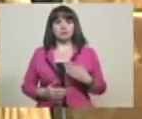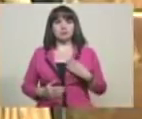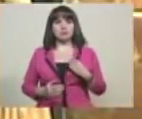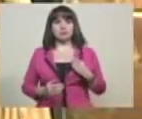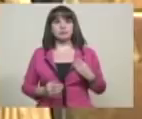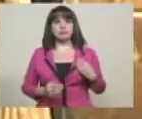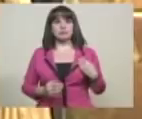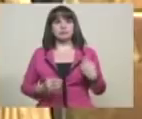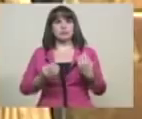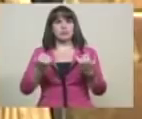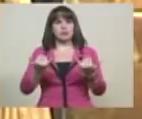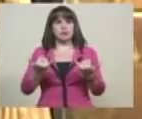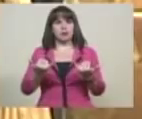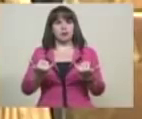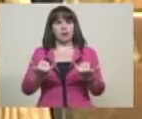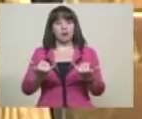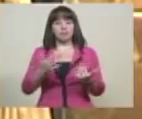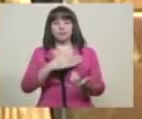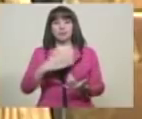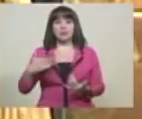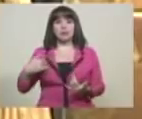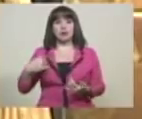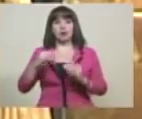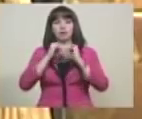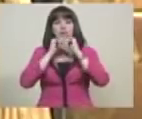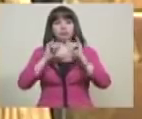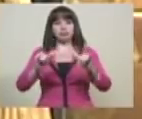Igualmente, quiero anunciar